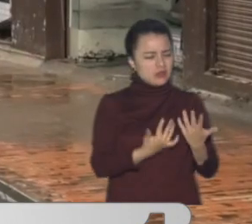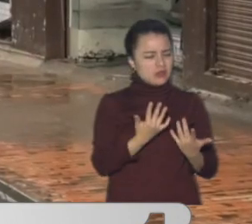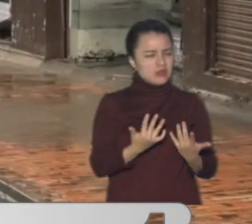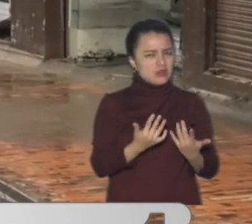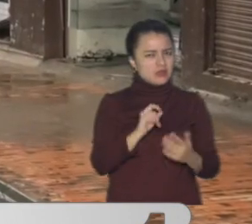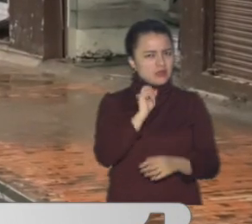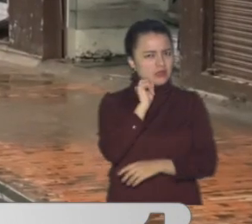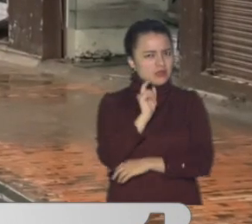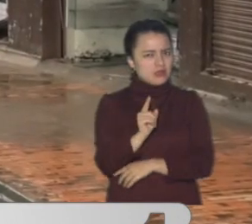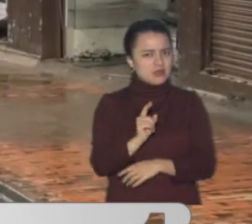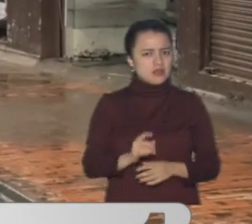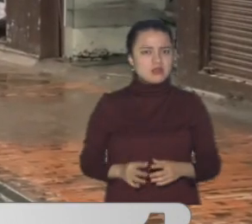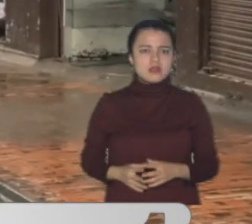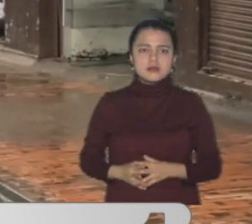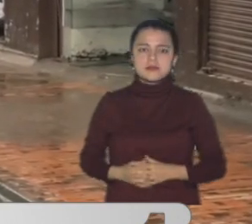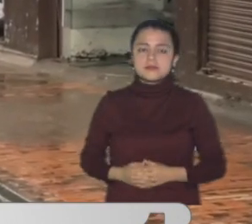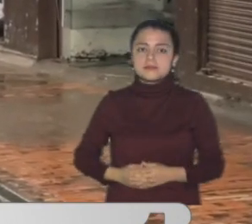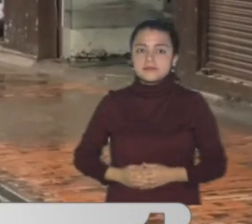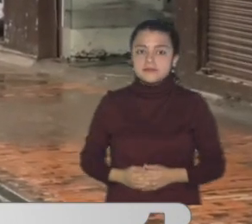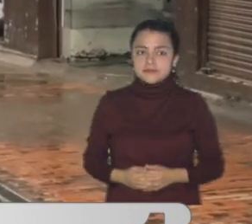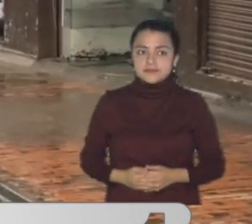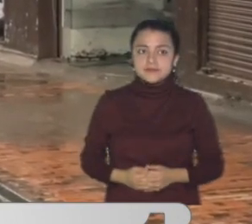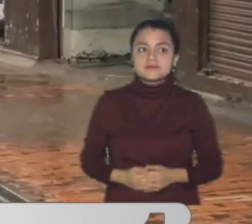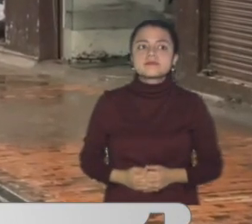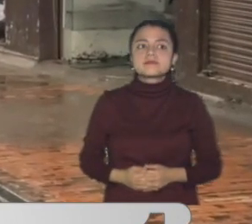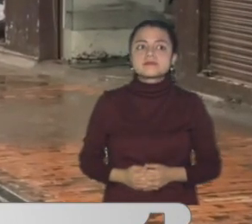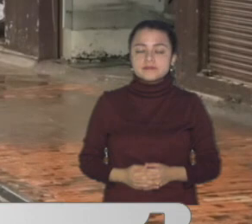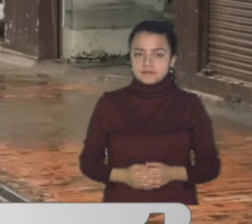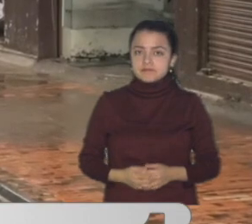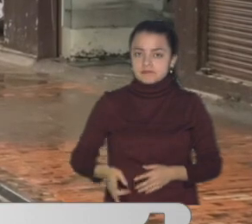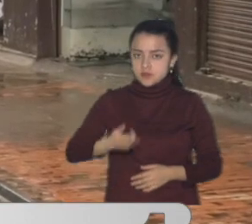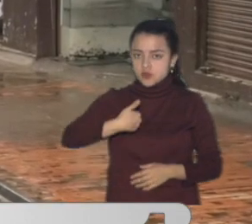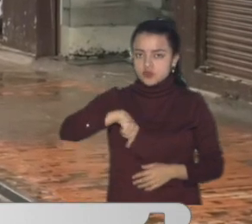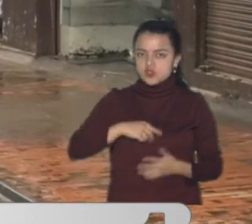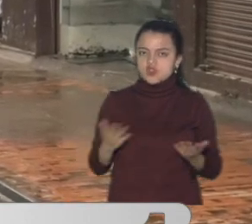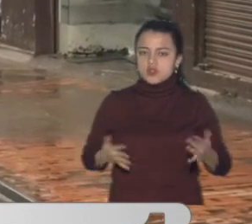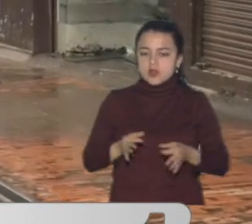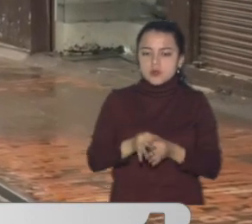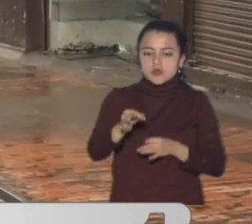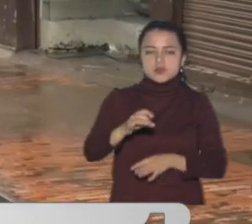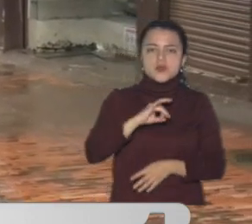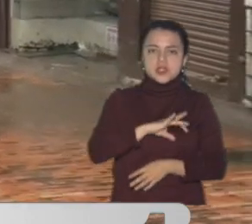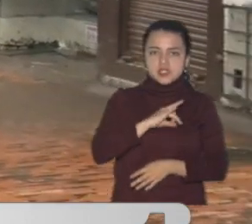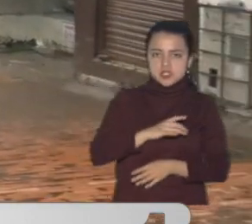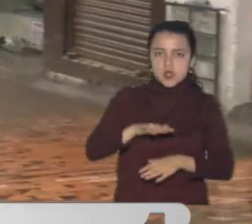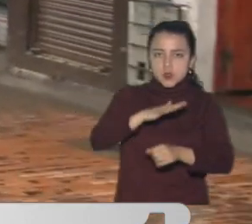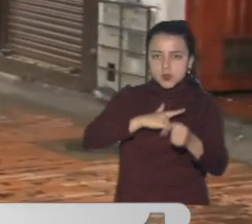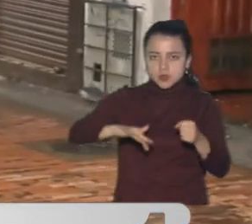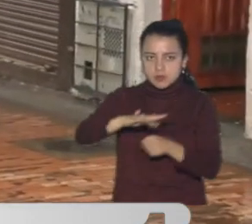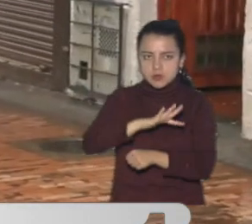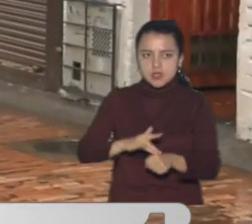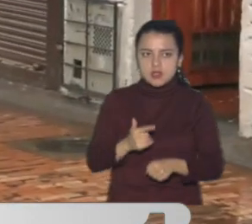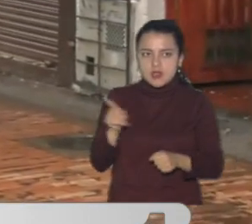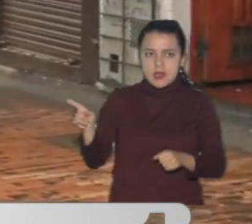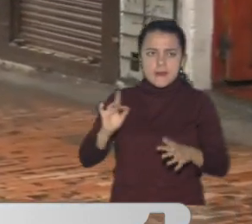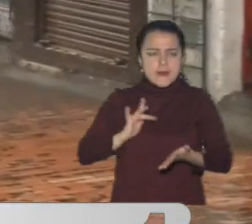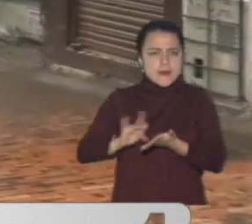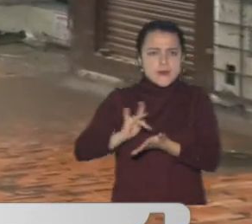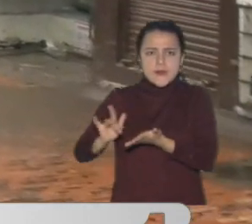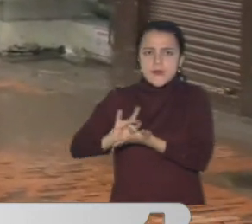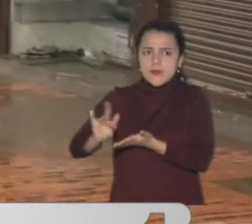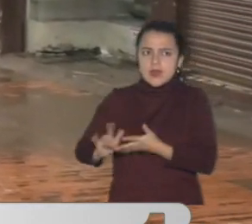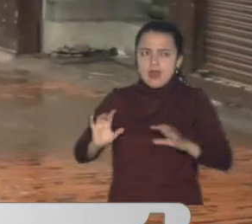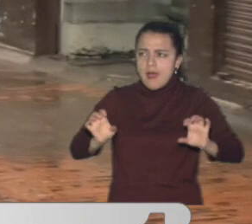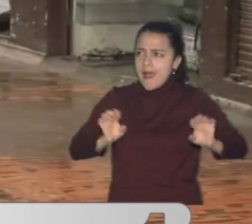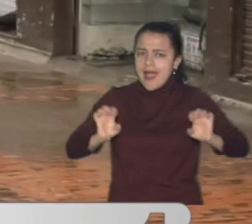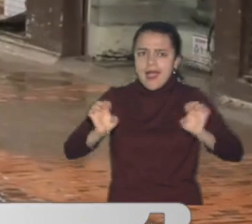Luisa y televidentes, feliz tarde. Seguimos en el municipio de Chía, Cundinamarca, donde se sigue atendiendo una emergencia, donde